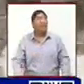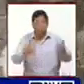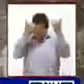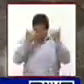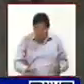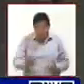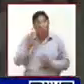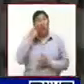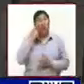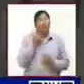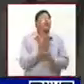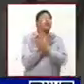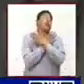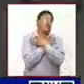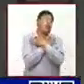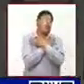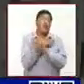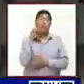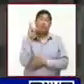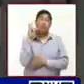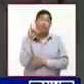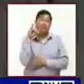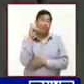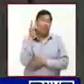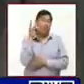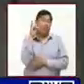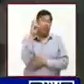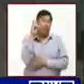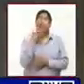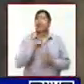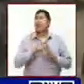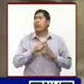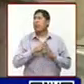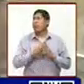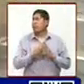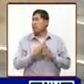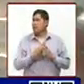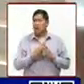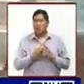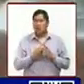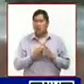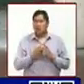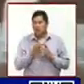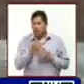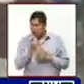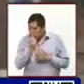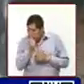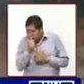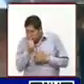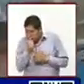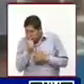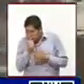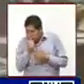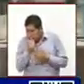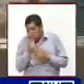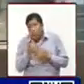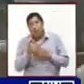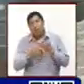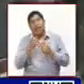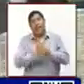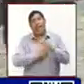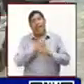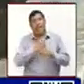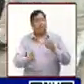Hoy conoceremos el cementerio La Llamita, un cementerio que empezó como un camposanto clandestino. Con los años fue